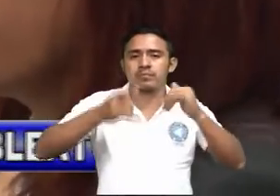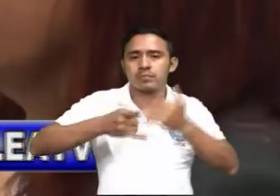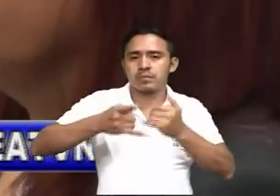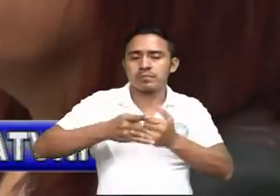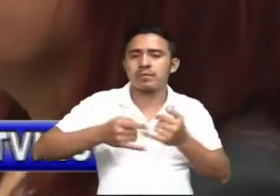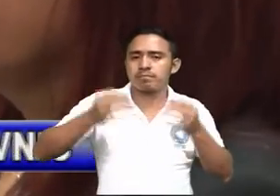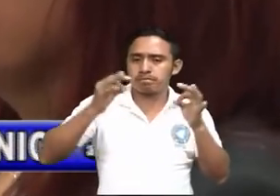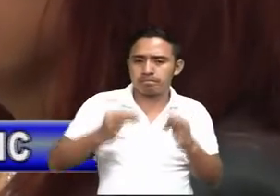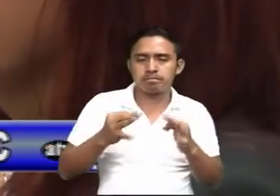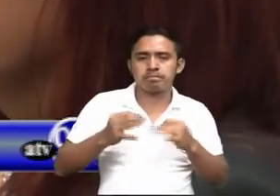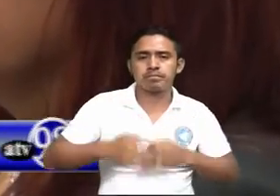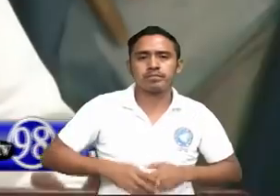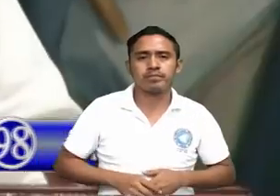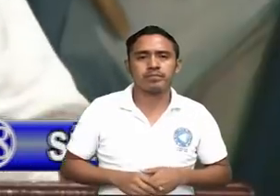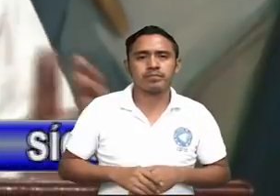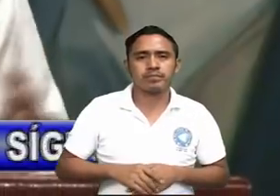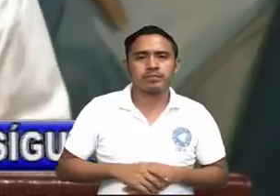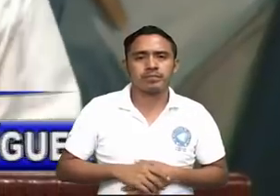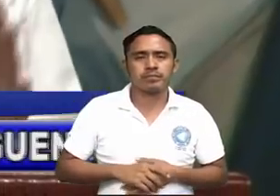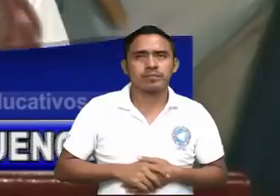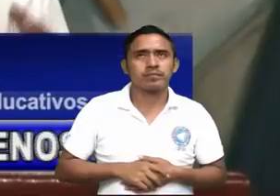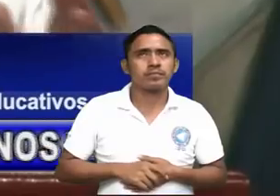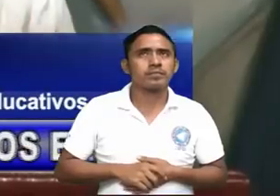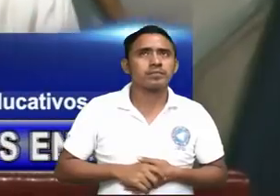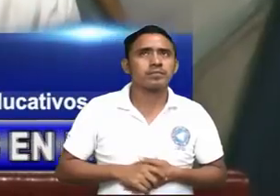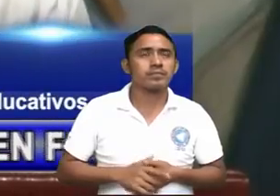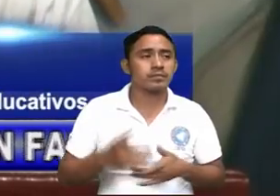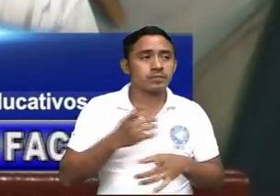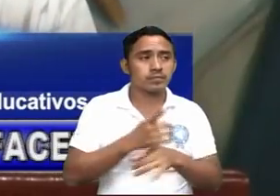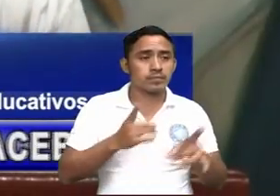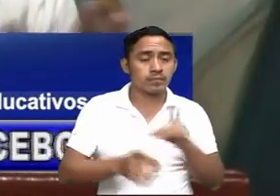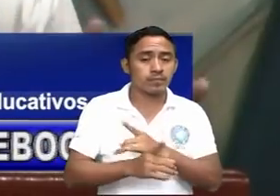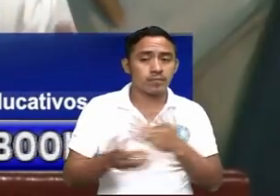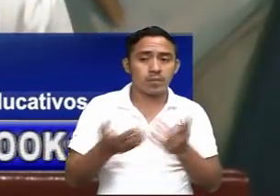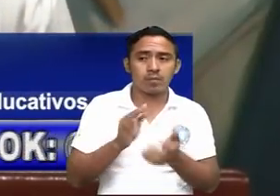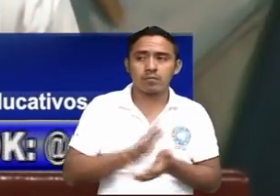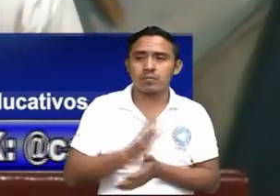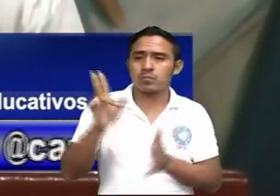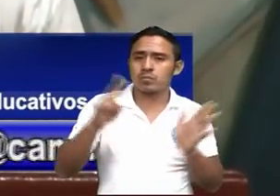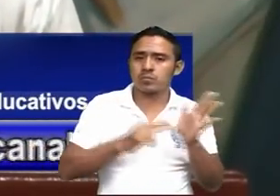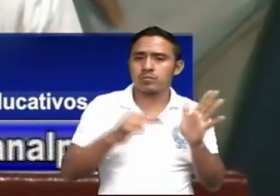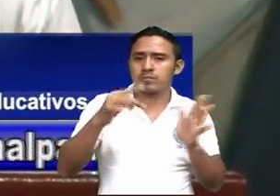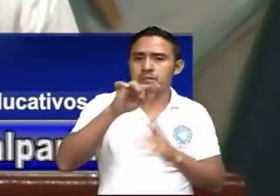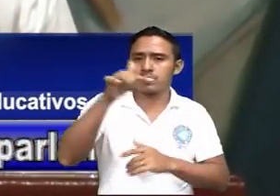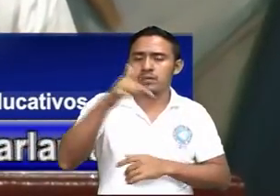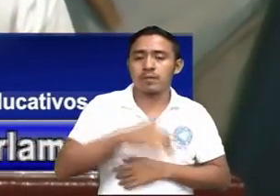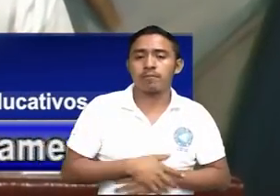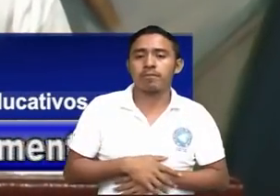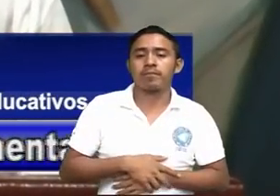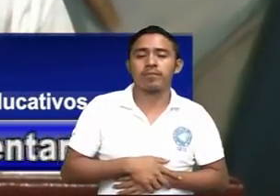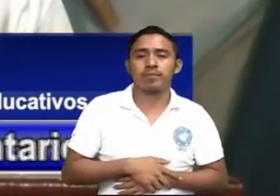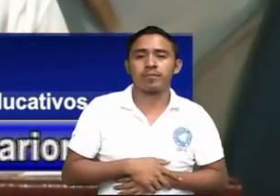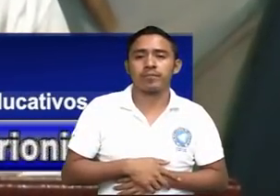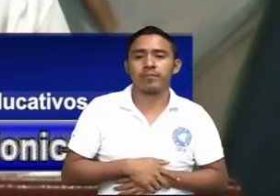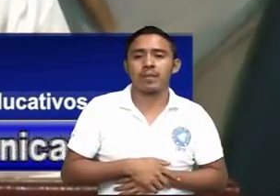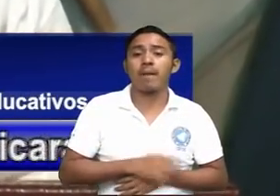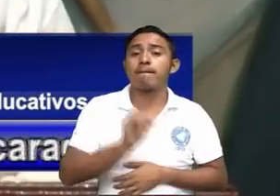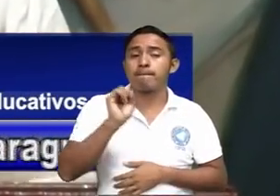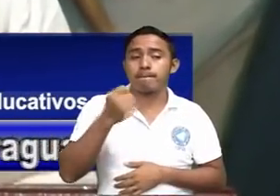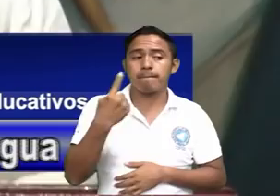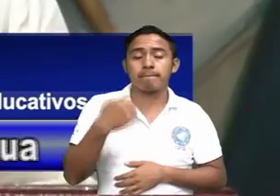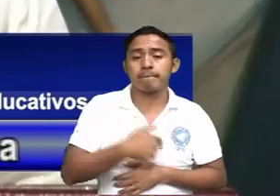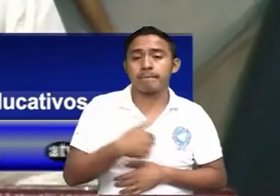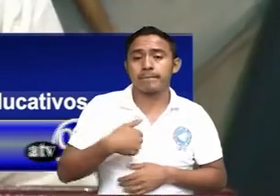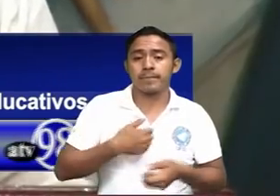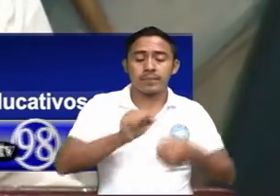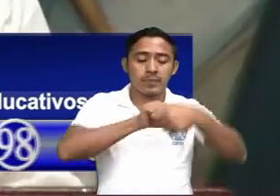han materializado. Tenemos que tomar como punto de partida 2007. 2007, uno de los primeros